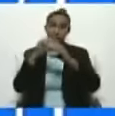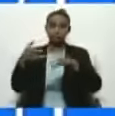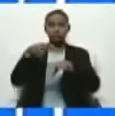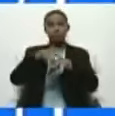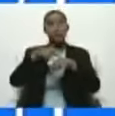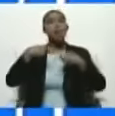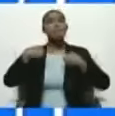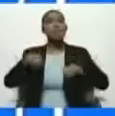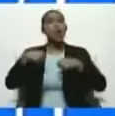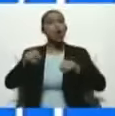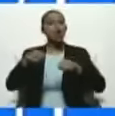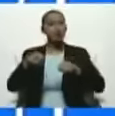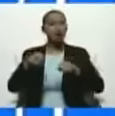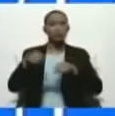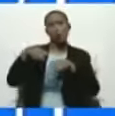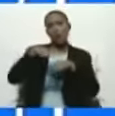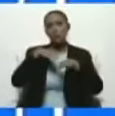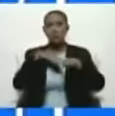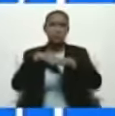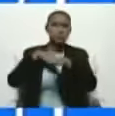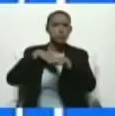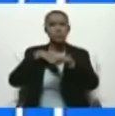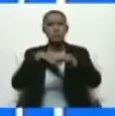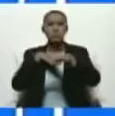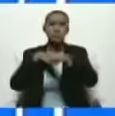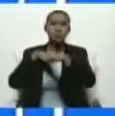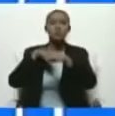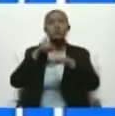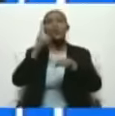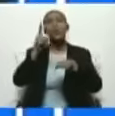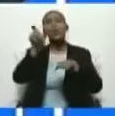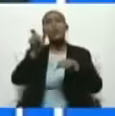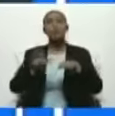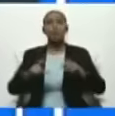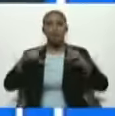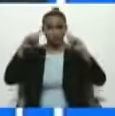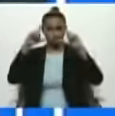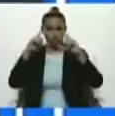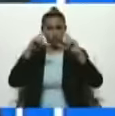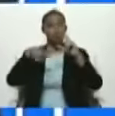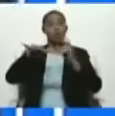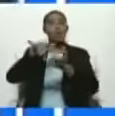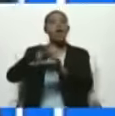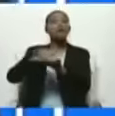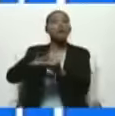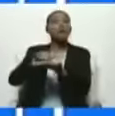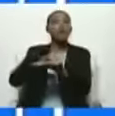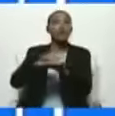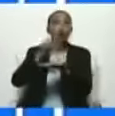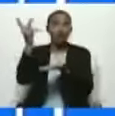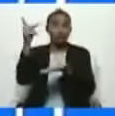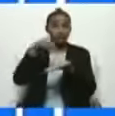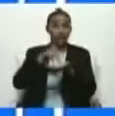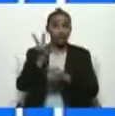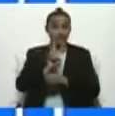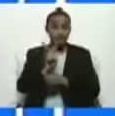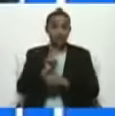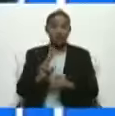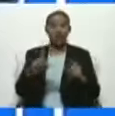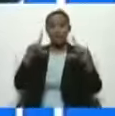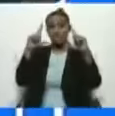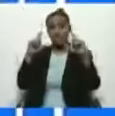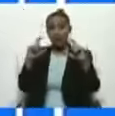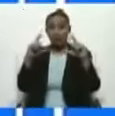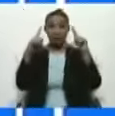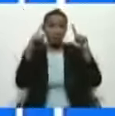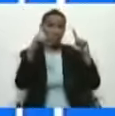motorizados, pagados, alquilados, y un fotógrafo que se trajeron de Nueva York, una fotógrafa que se trajeron de Nueva York y que tomó la foto con un gran angular.